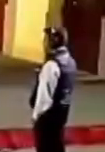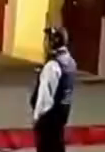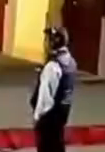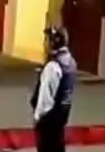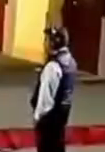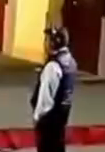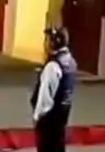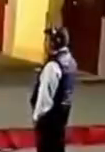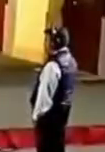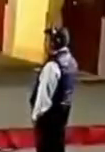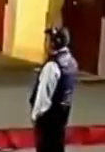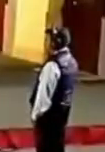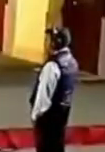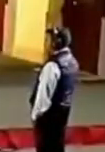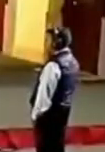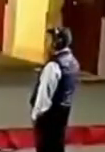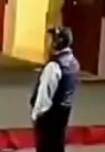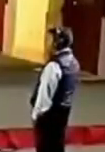Adelante.